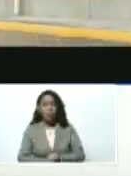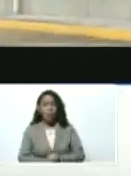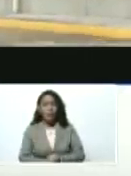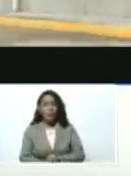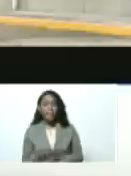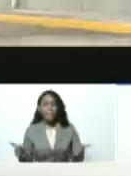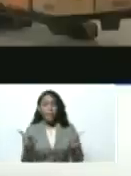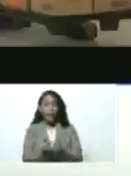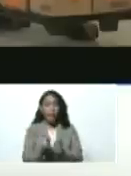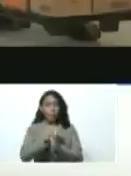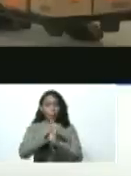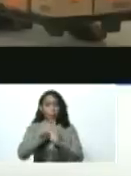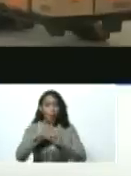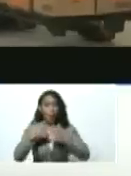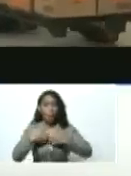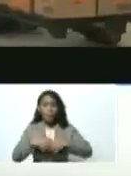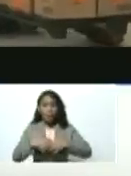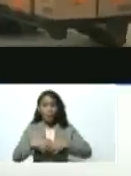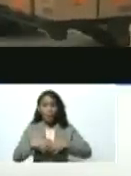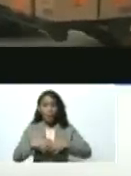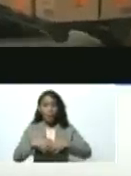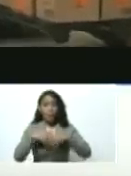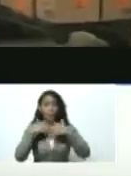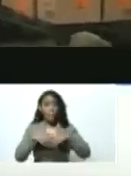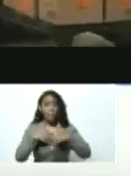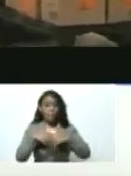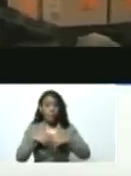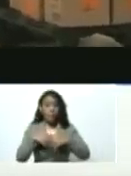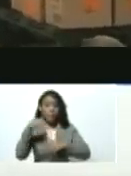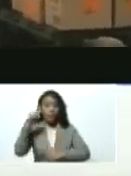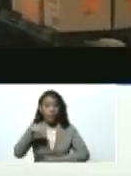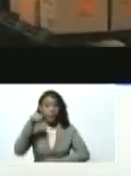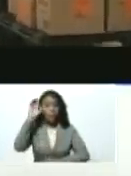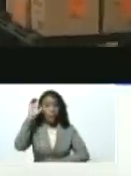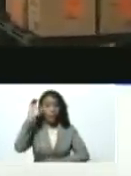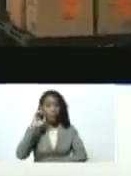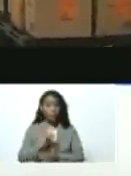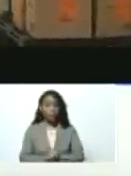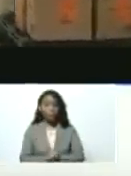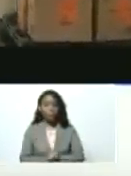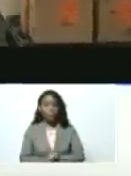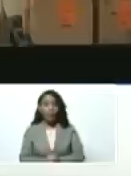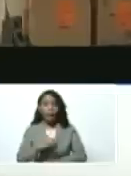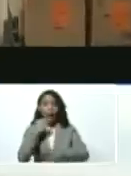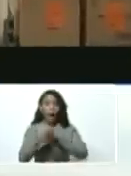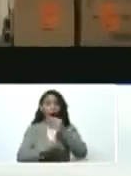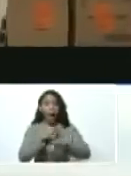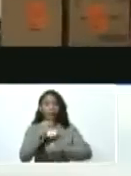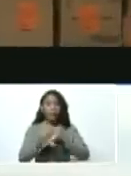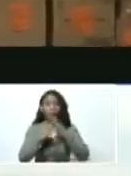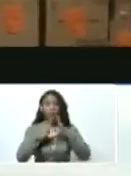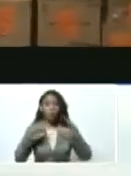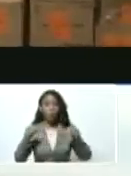pequeños y medianos empresarios y empresarios del país, contar con